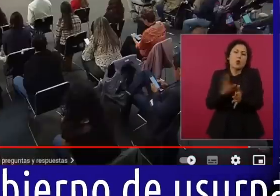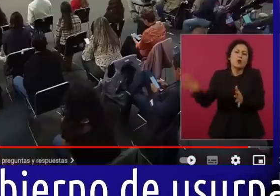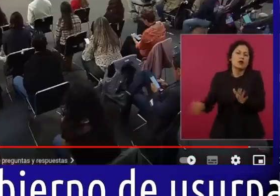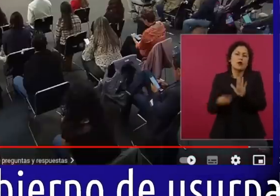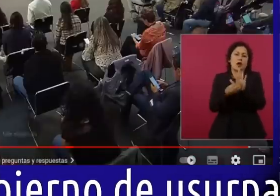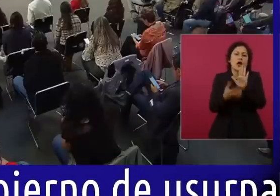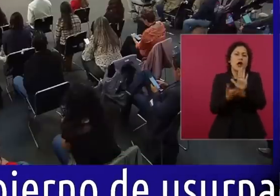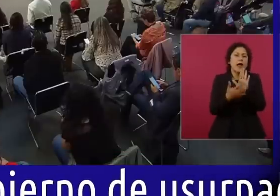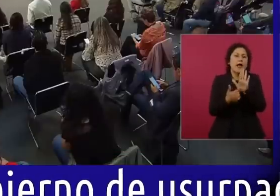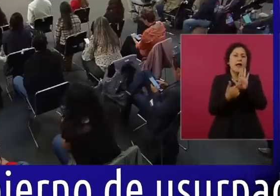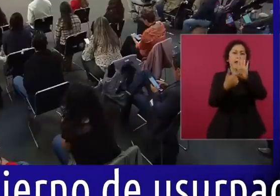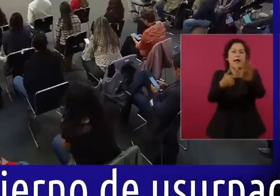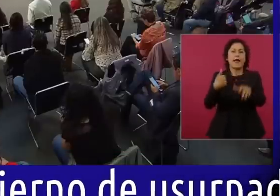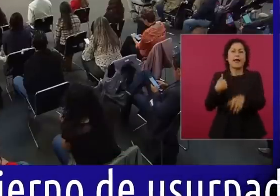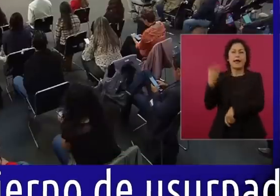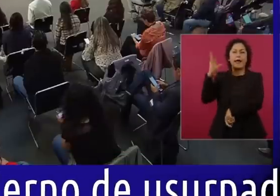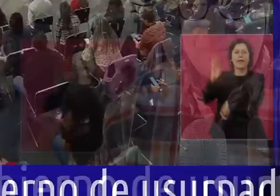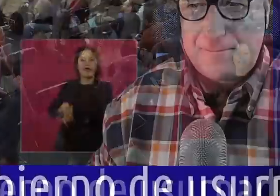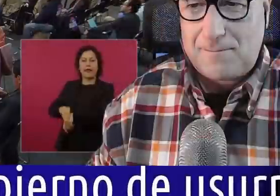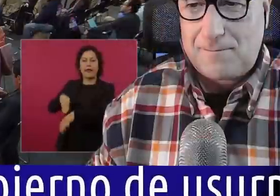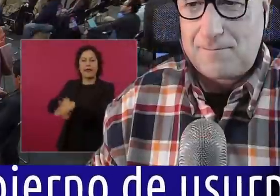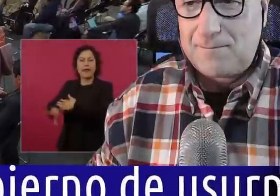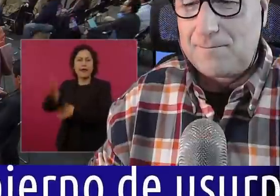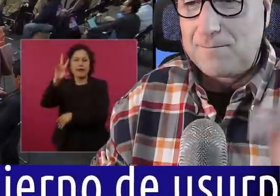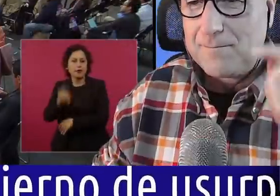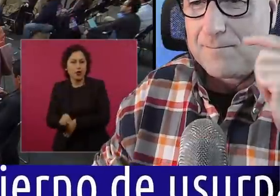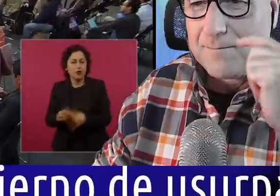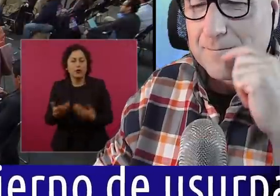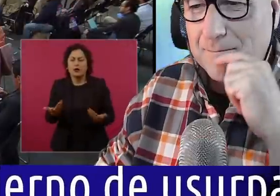sacan las razones,